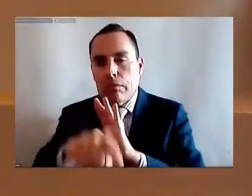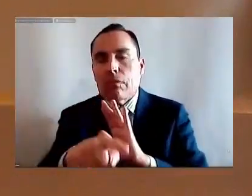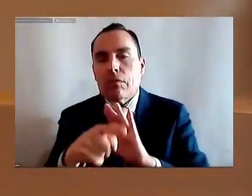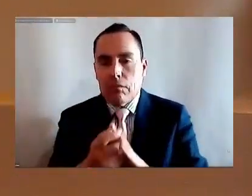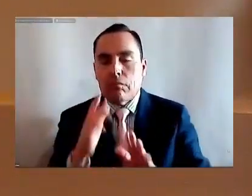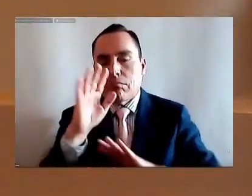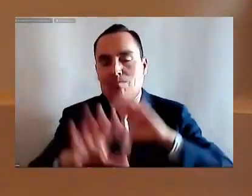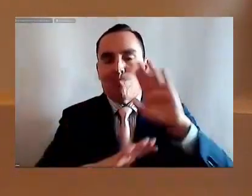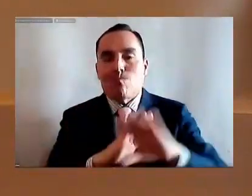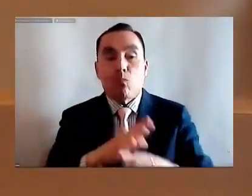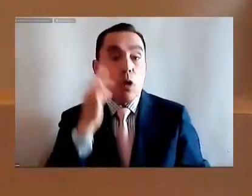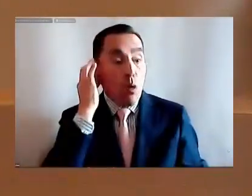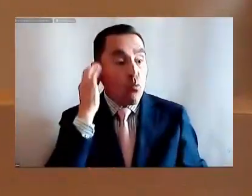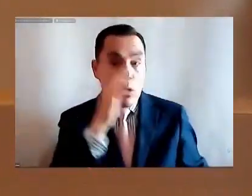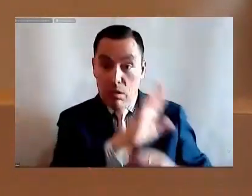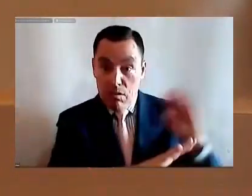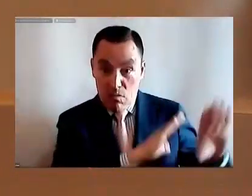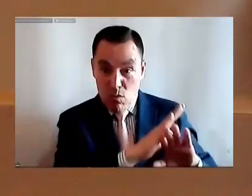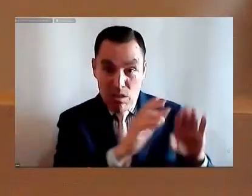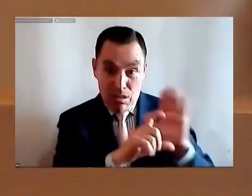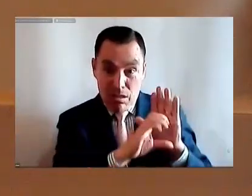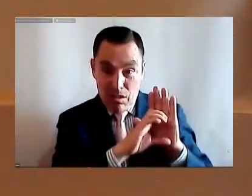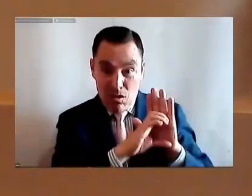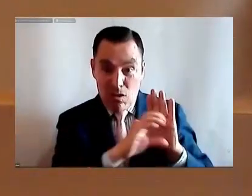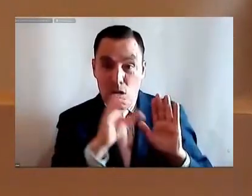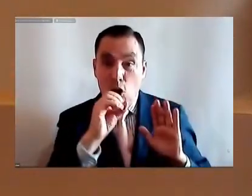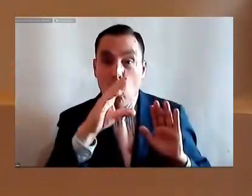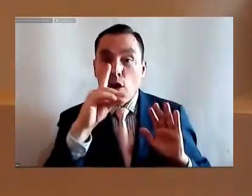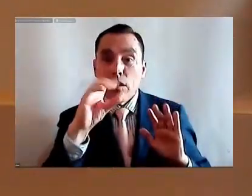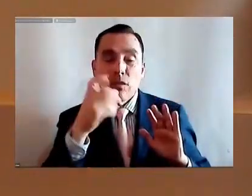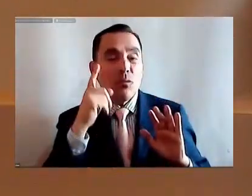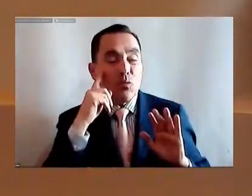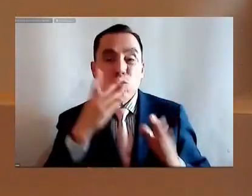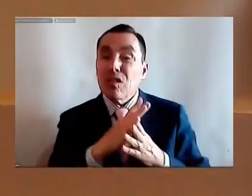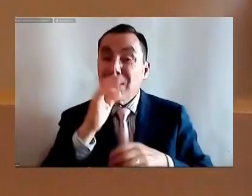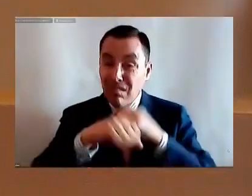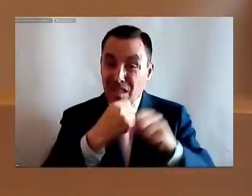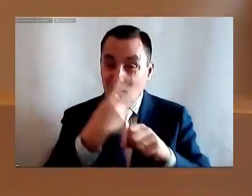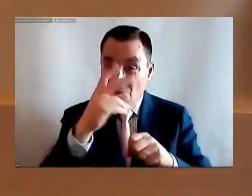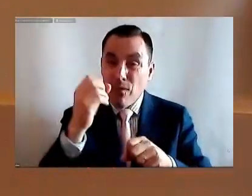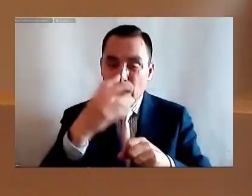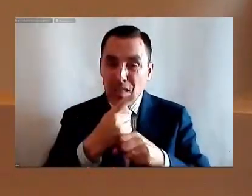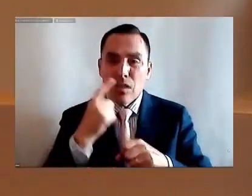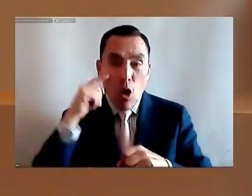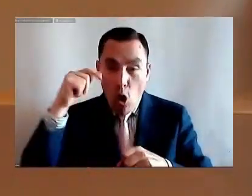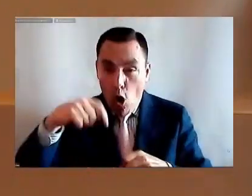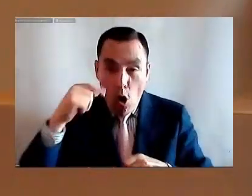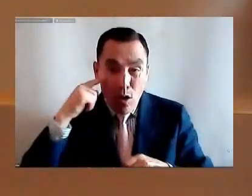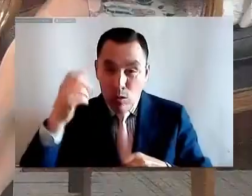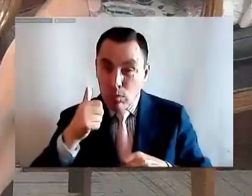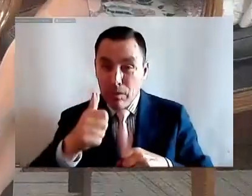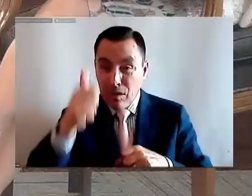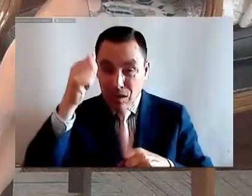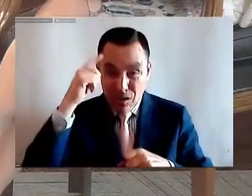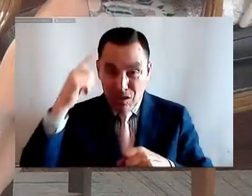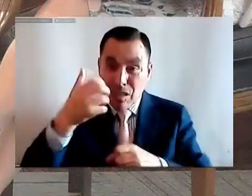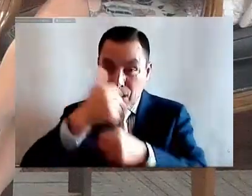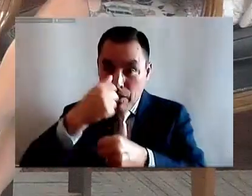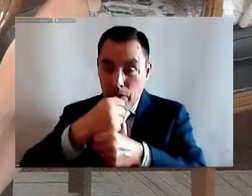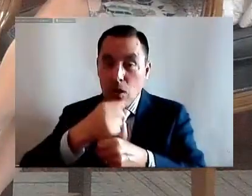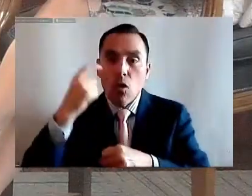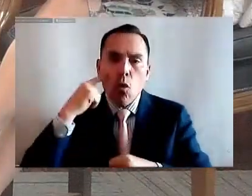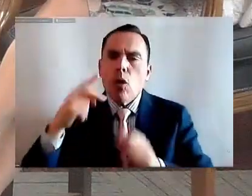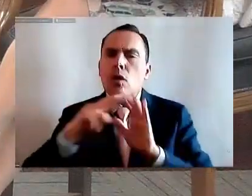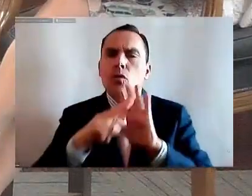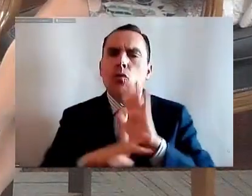Y ese es el mismo criterio que en general durante el siglo XX ha tenido la Dirección de Trabajo cuando hablábamos de la aplicación. ¿Cómo aplica las normas de tutela de la